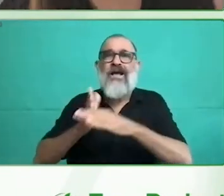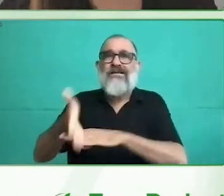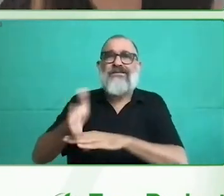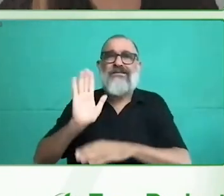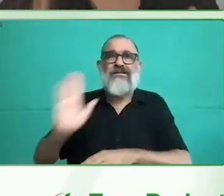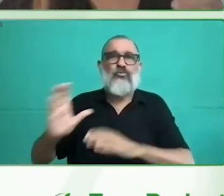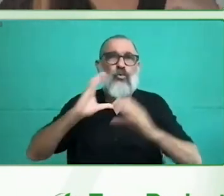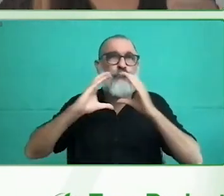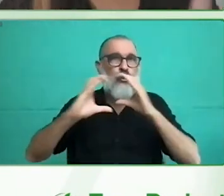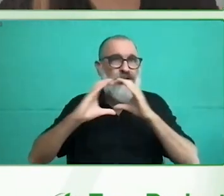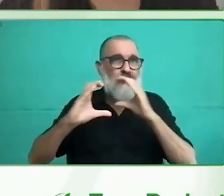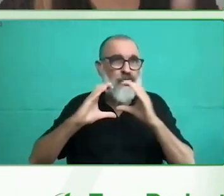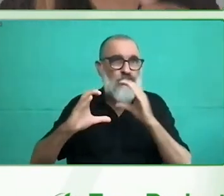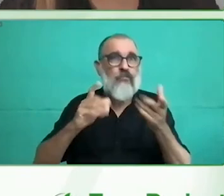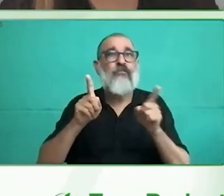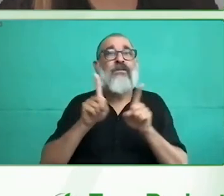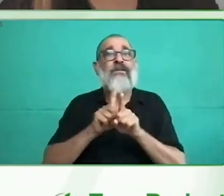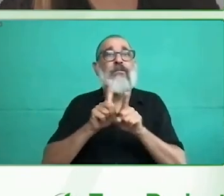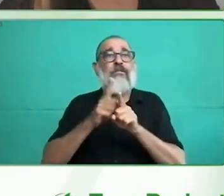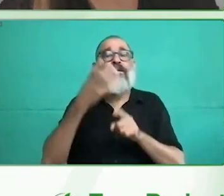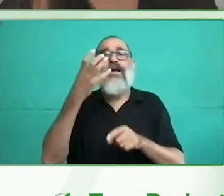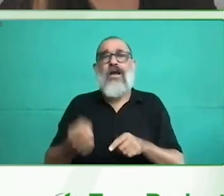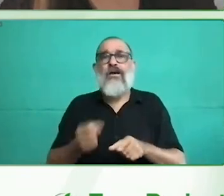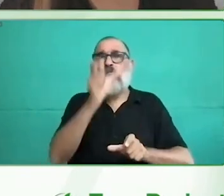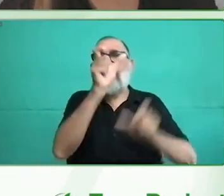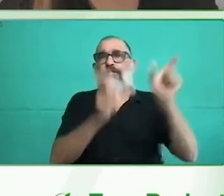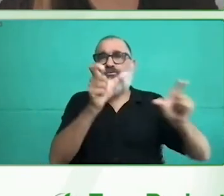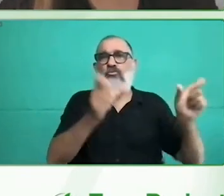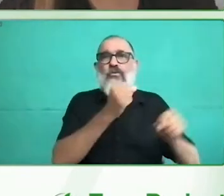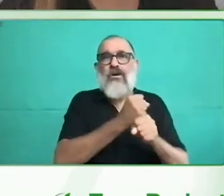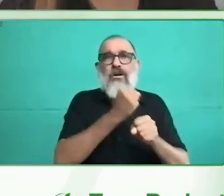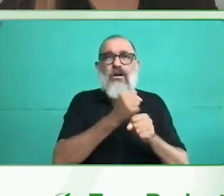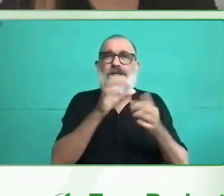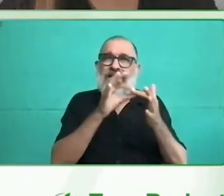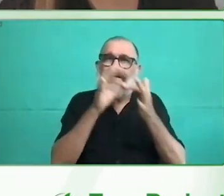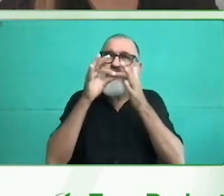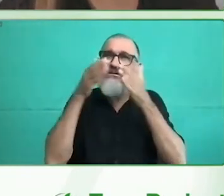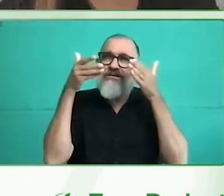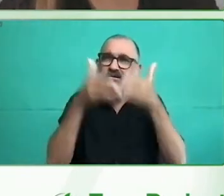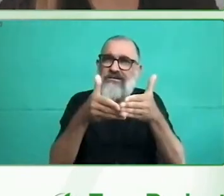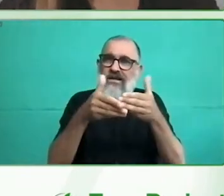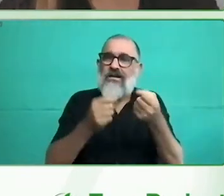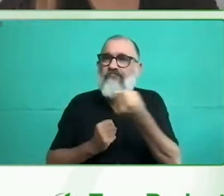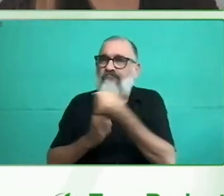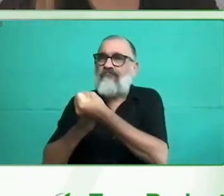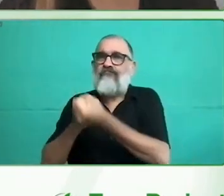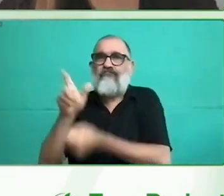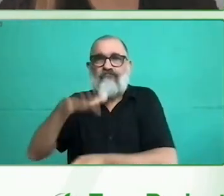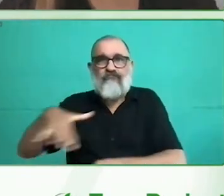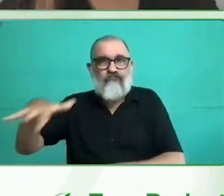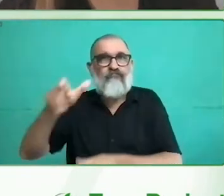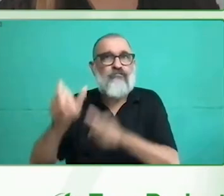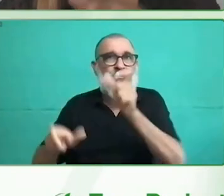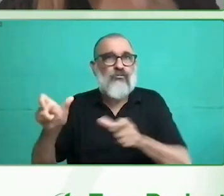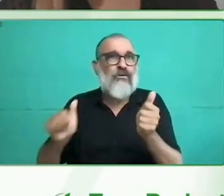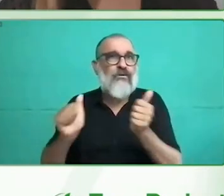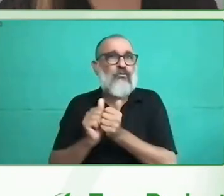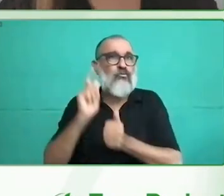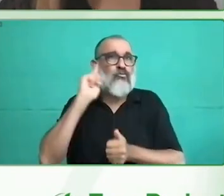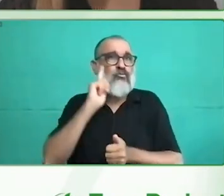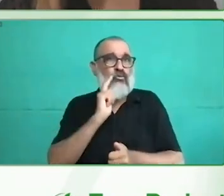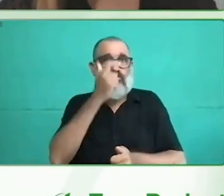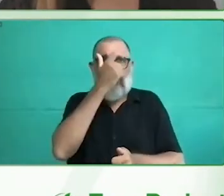de trabajo aprovechando los restos sensoriales de las personas que vienen trabajando en los talleres, que